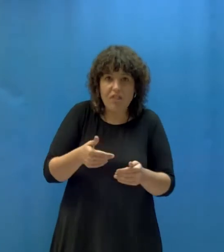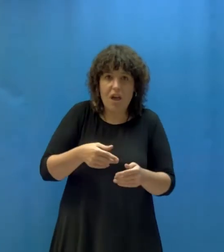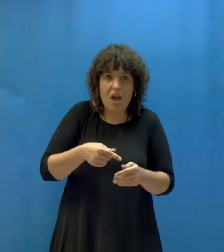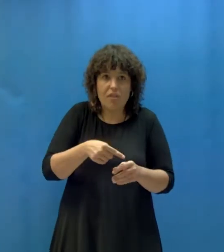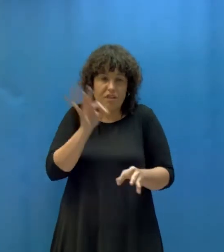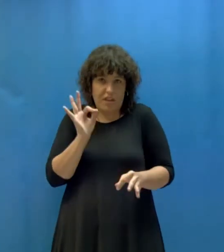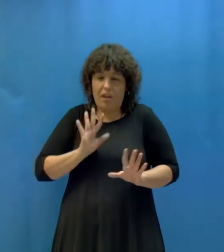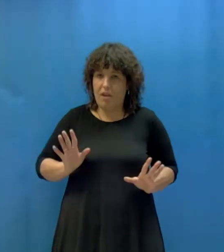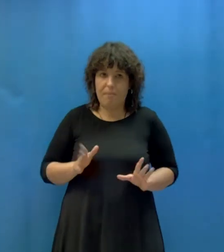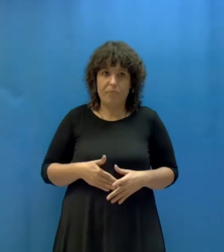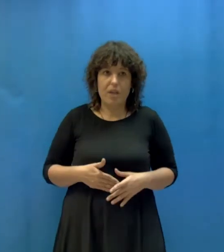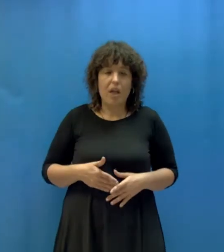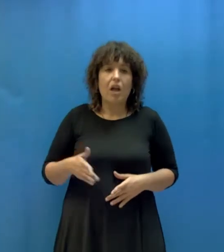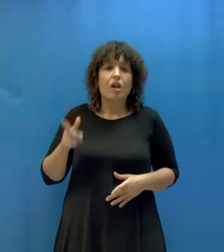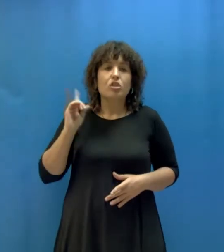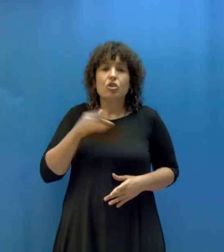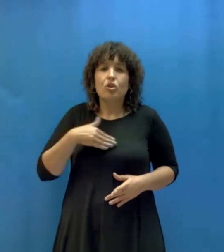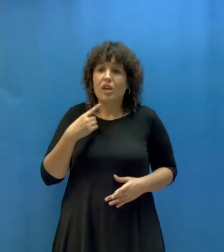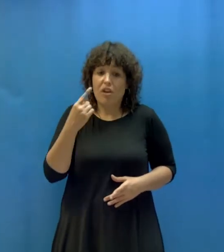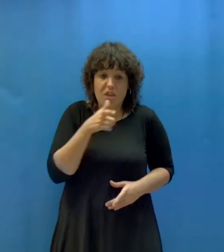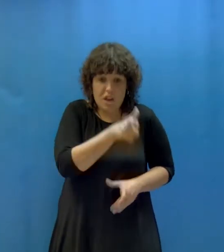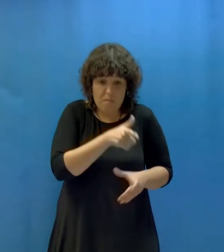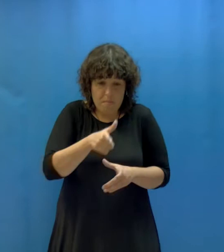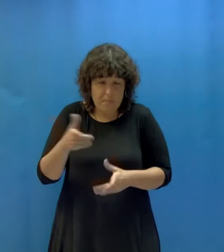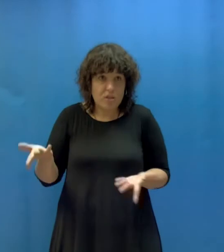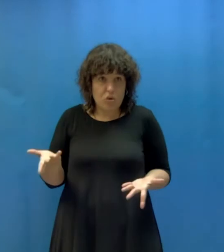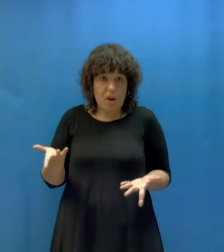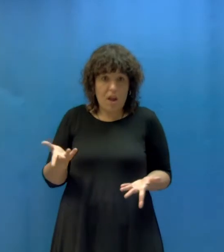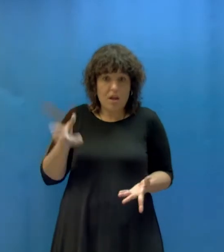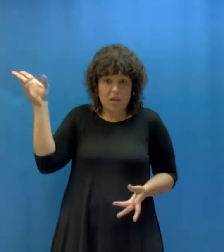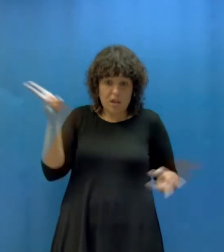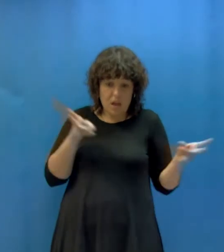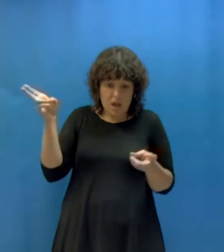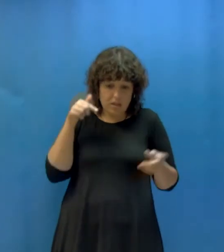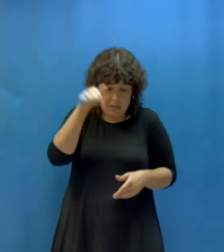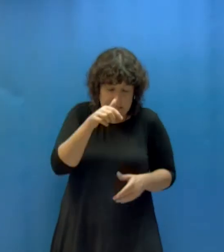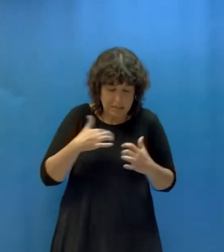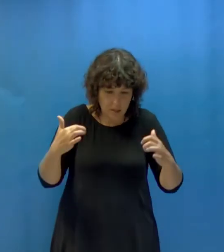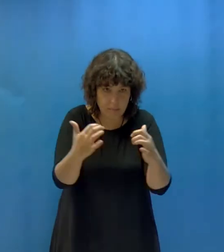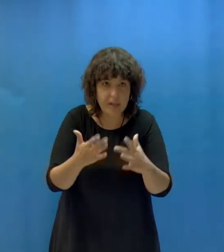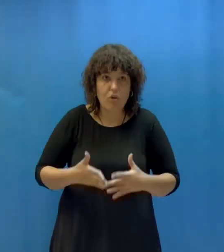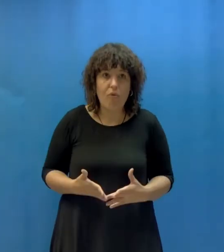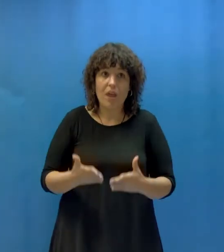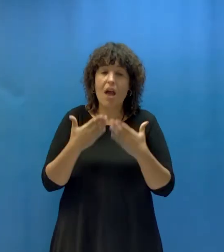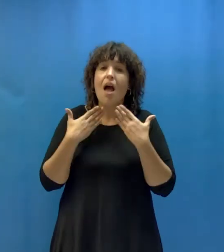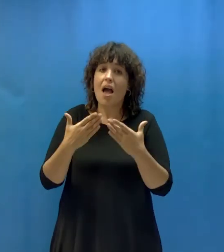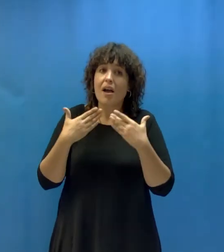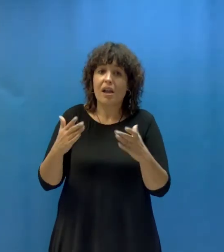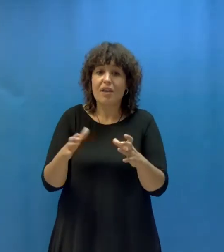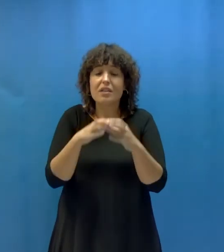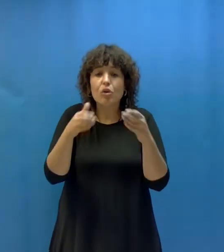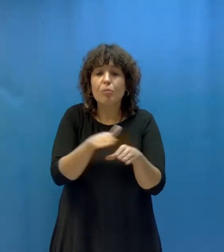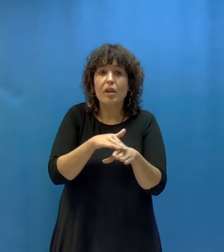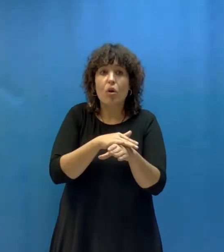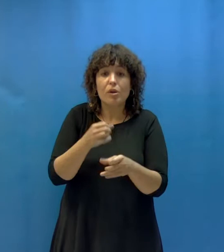quería informar a los ciudadanos que hoy, ciudadanas que hoy asisten, que gracias a la labor de este equipo de gobierno,